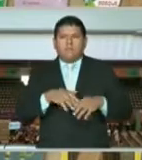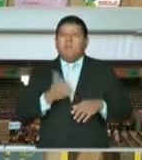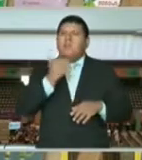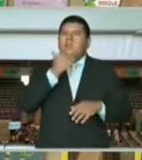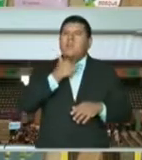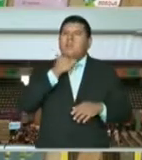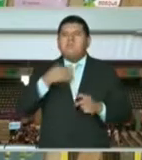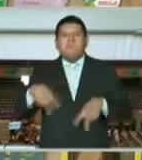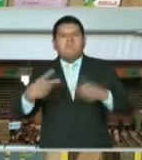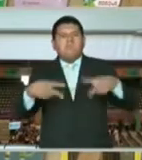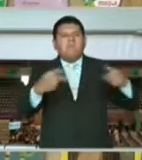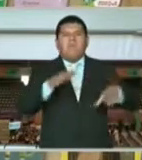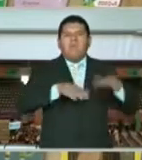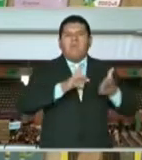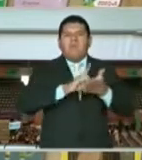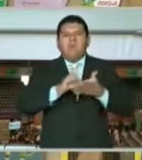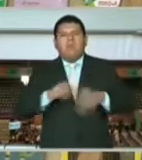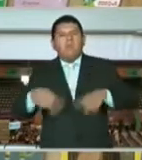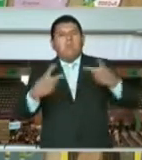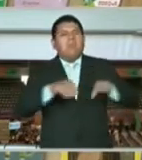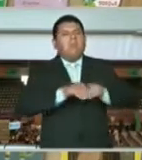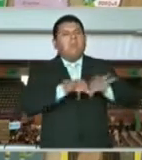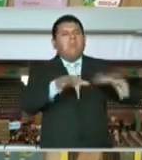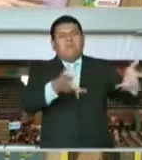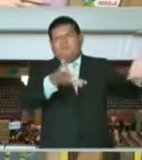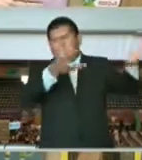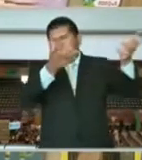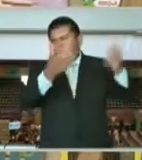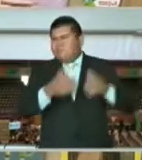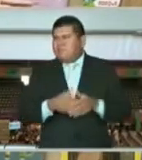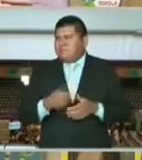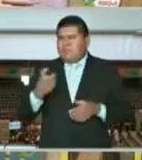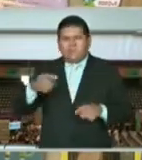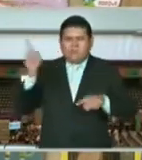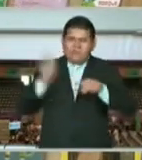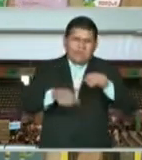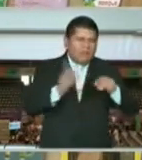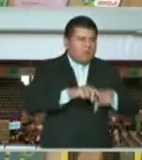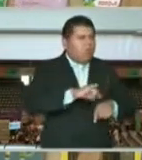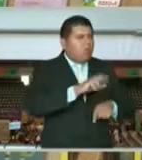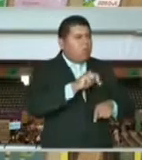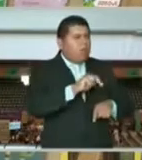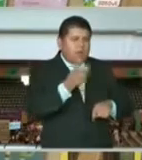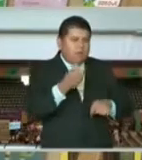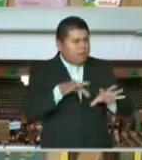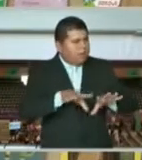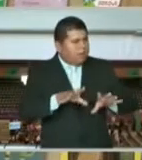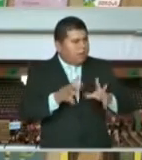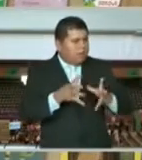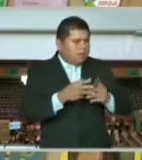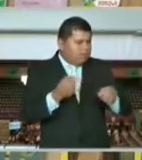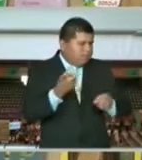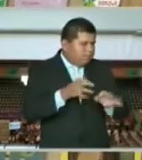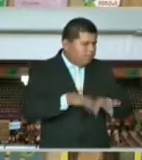alcohol y a veces hasta droga, les podría decir. Y ya hay que acabarlo, maestro Echegaray, secretario de